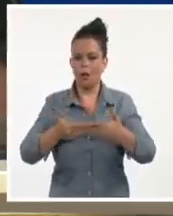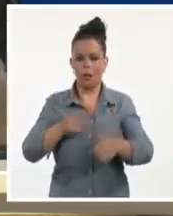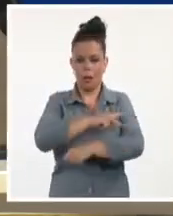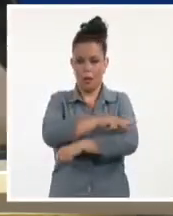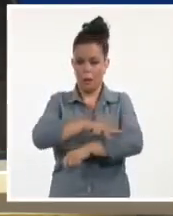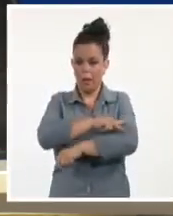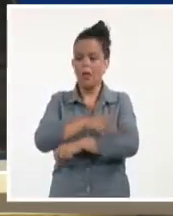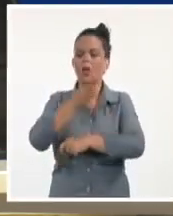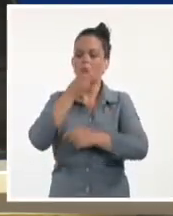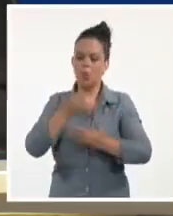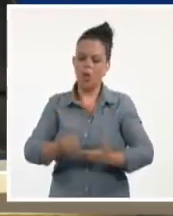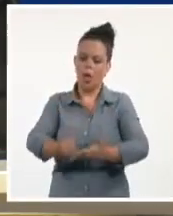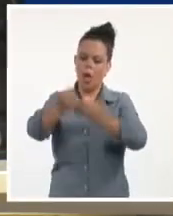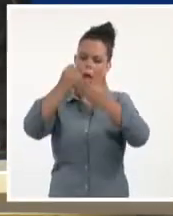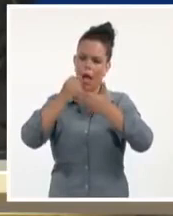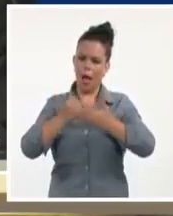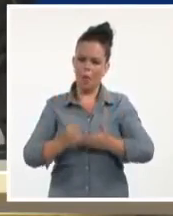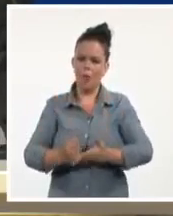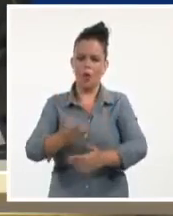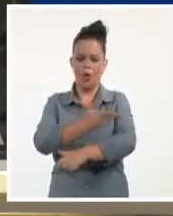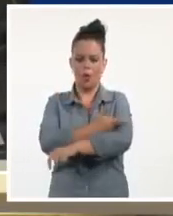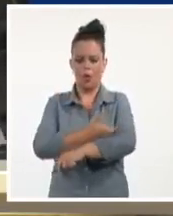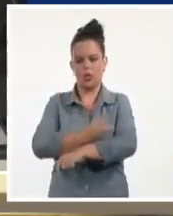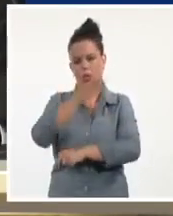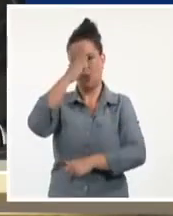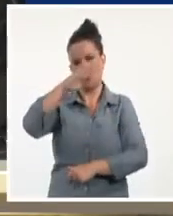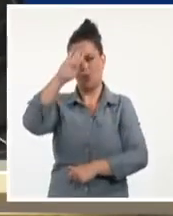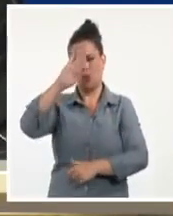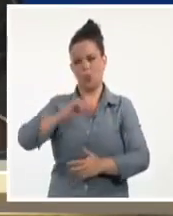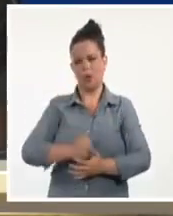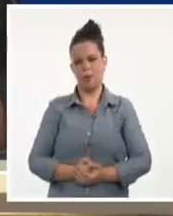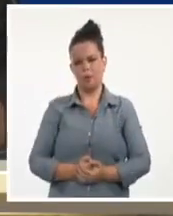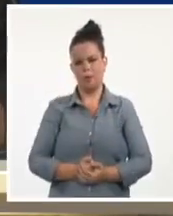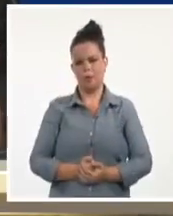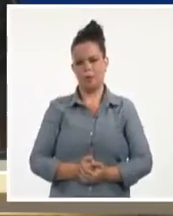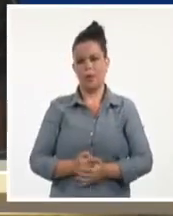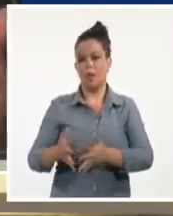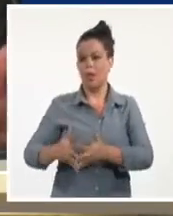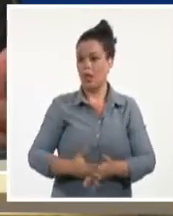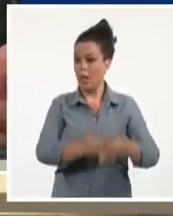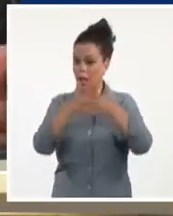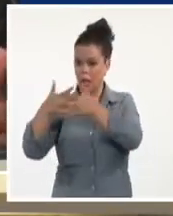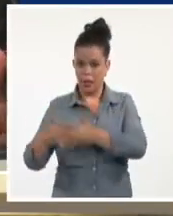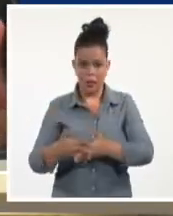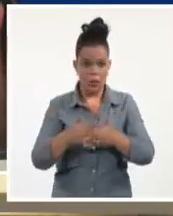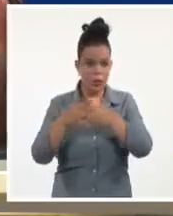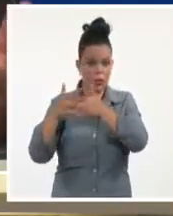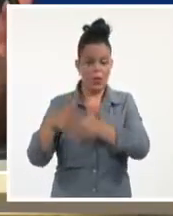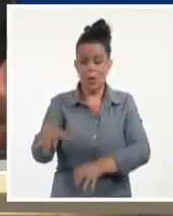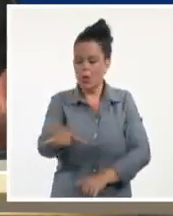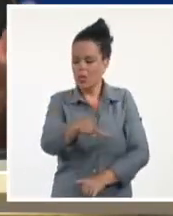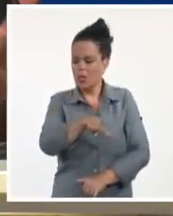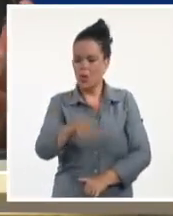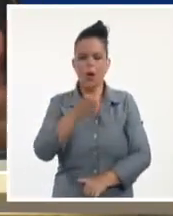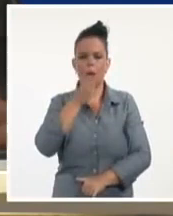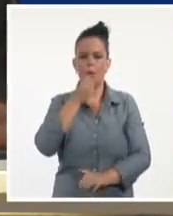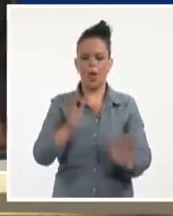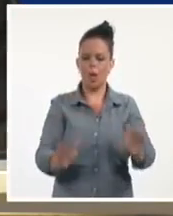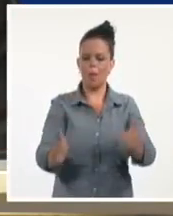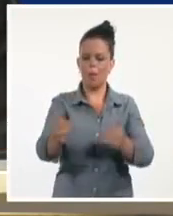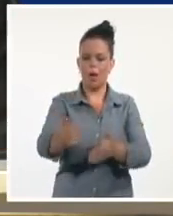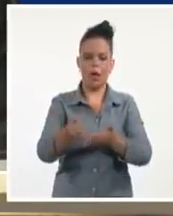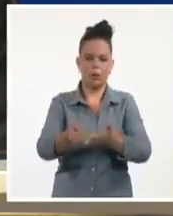que eeuu y reiterar el agradecimiento a todas las personas que se han sumado